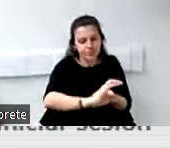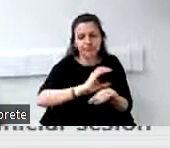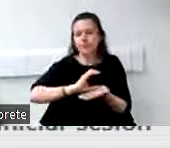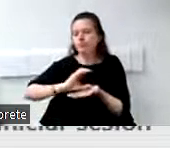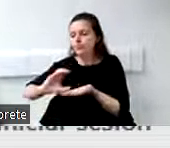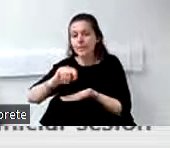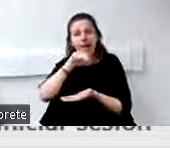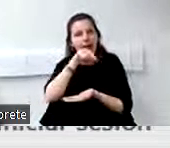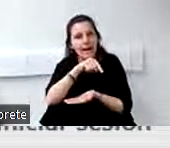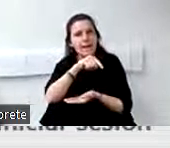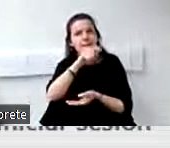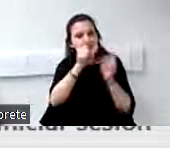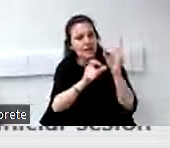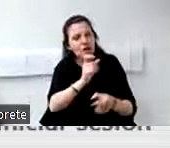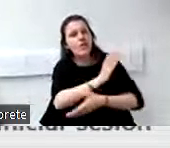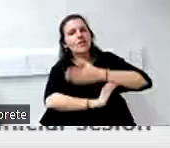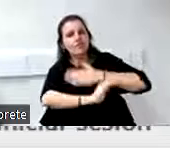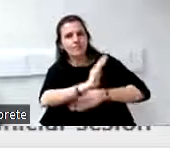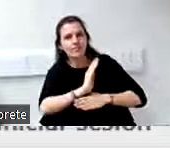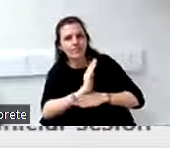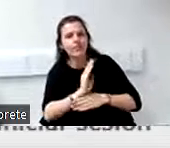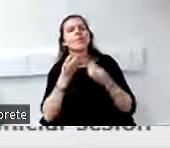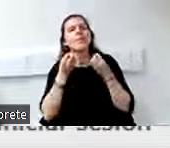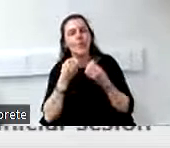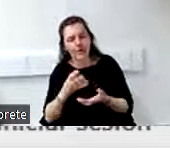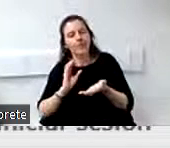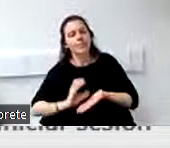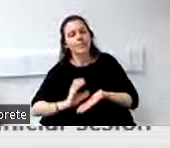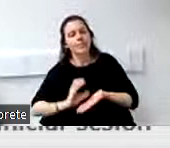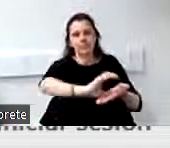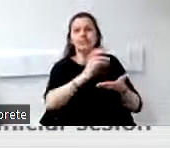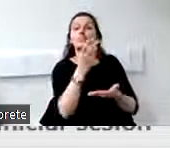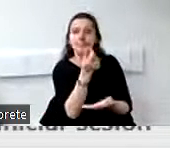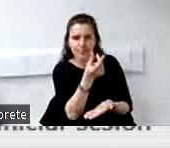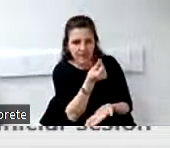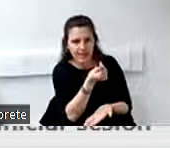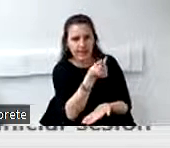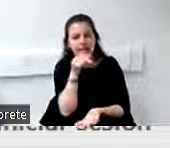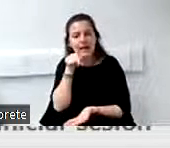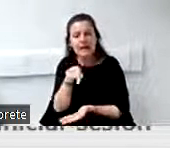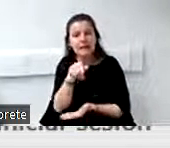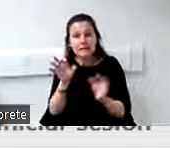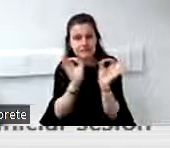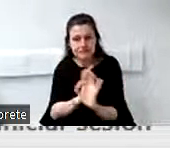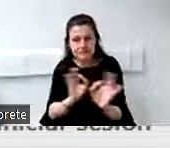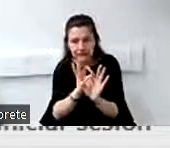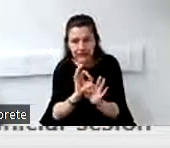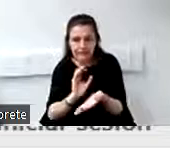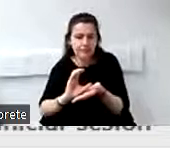servicios que puedan cumplir efectivamente la función para la que están